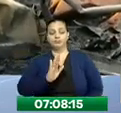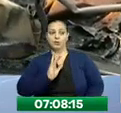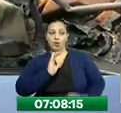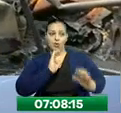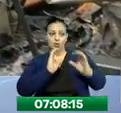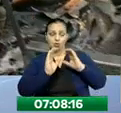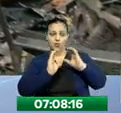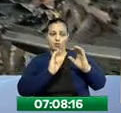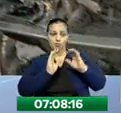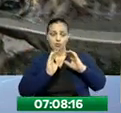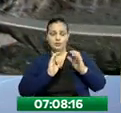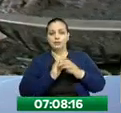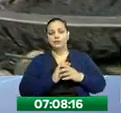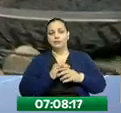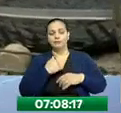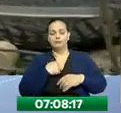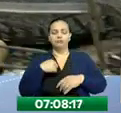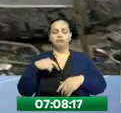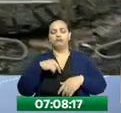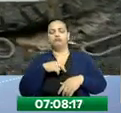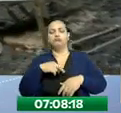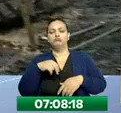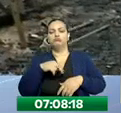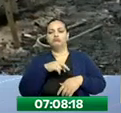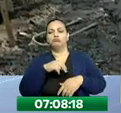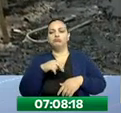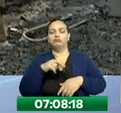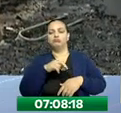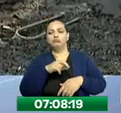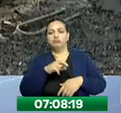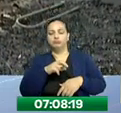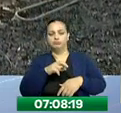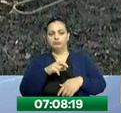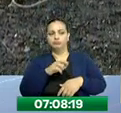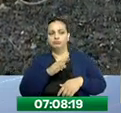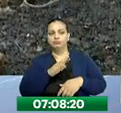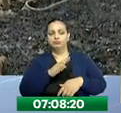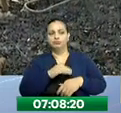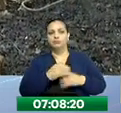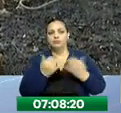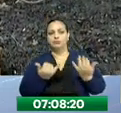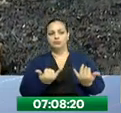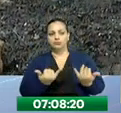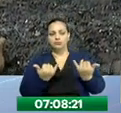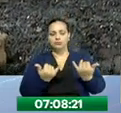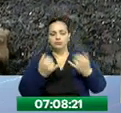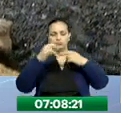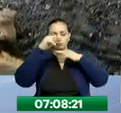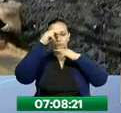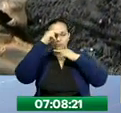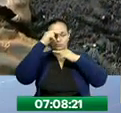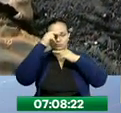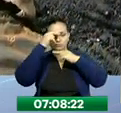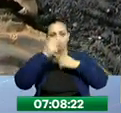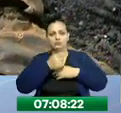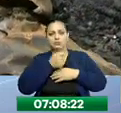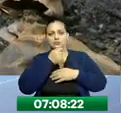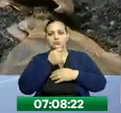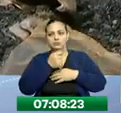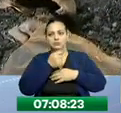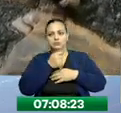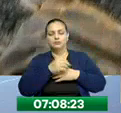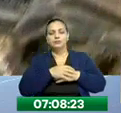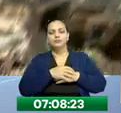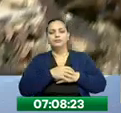a intentar pasar por aquí. Martín, ¿me ayudas? A ver, estamos en vivo y en directo. No. Perfecto. Ahí